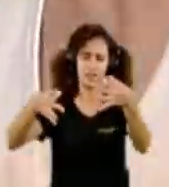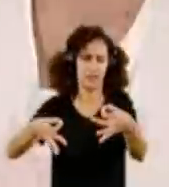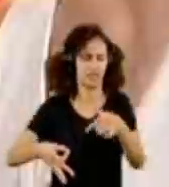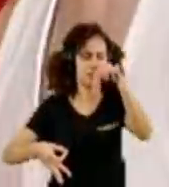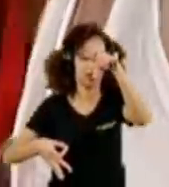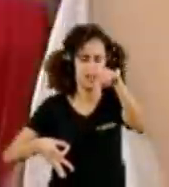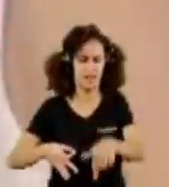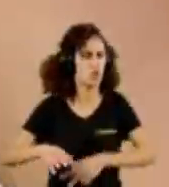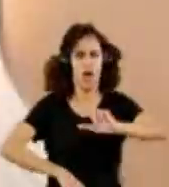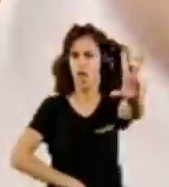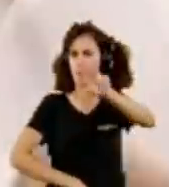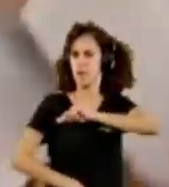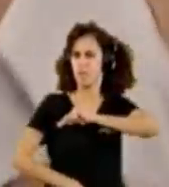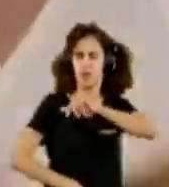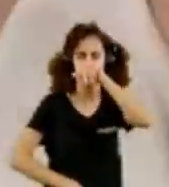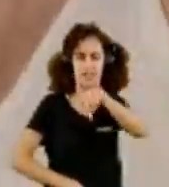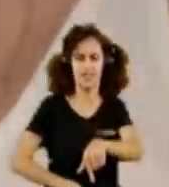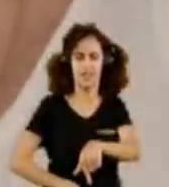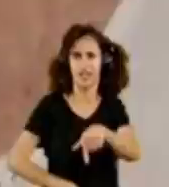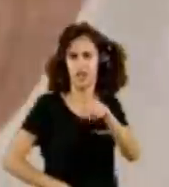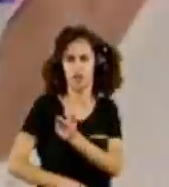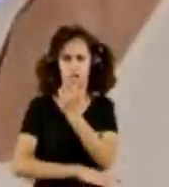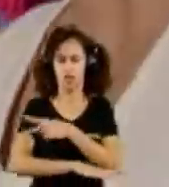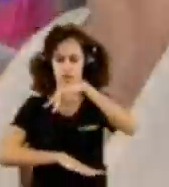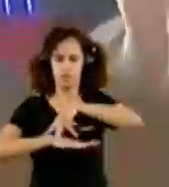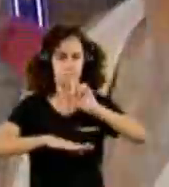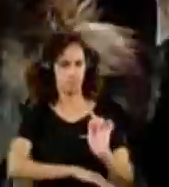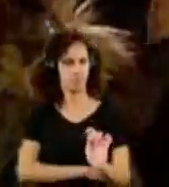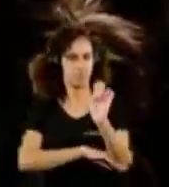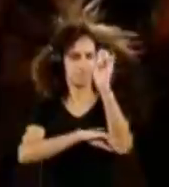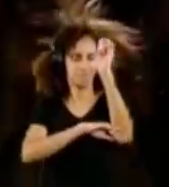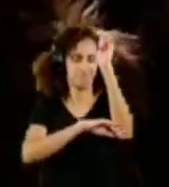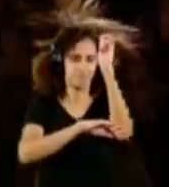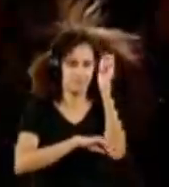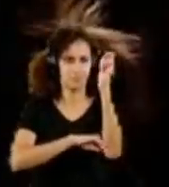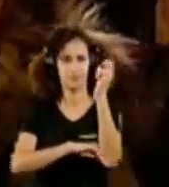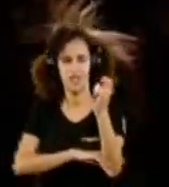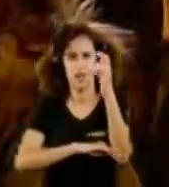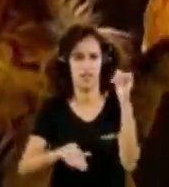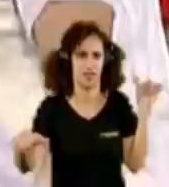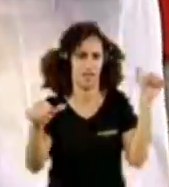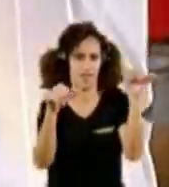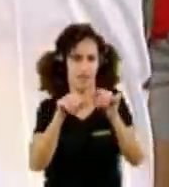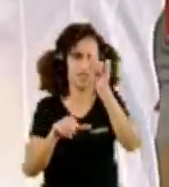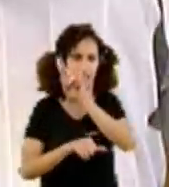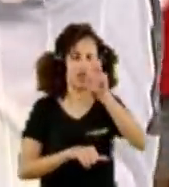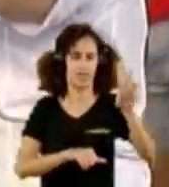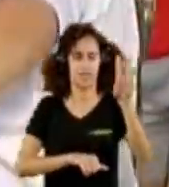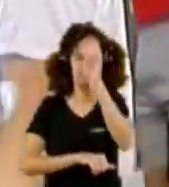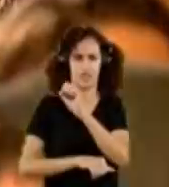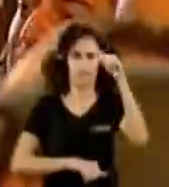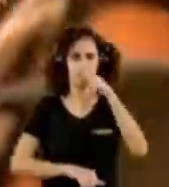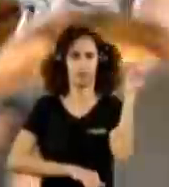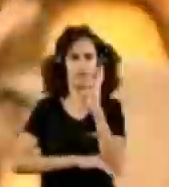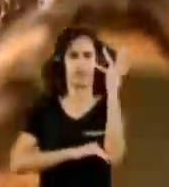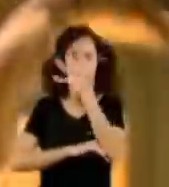premio más grande y hemos podido lograrlo en los 13 carnavales que hemos